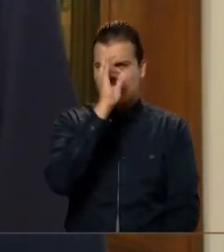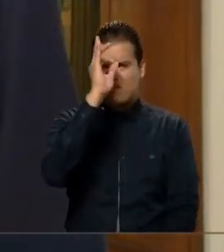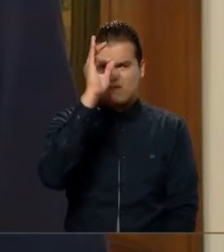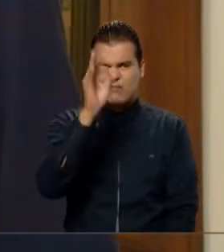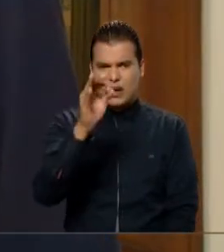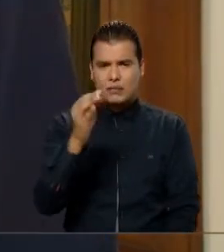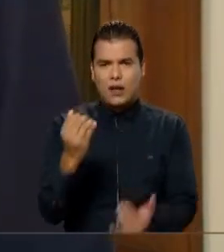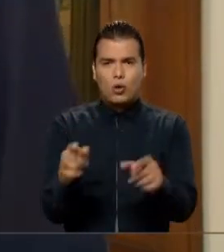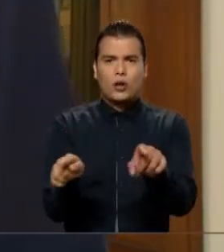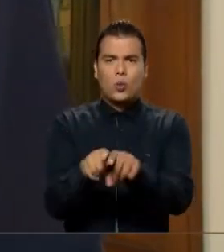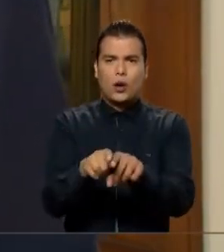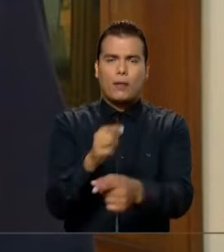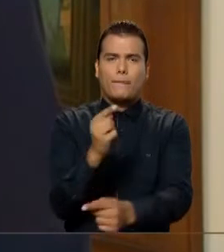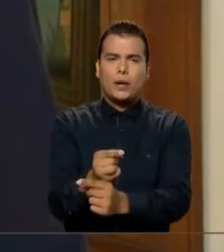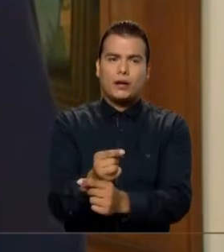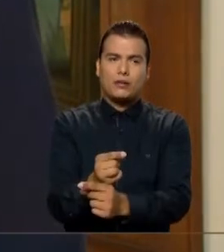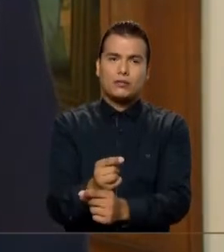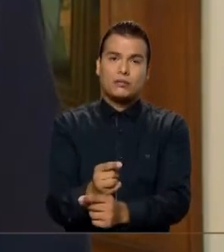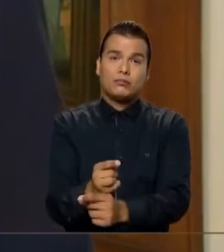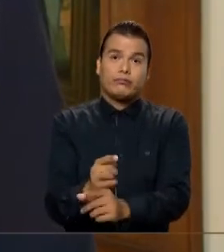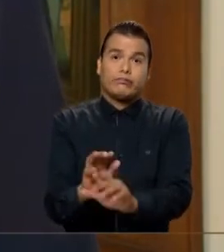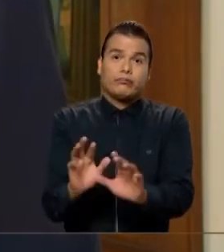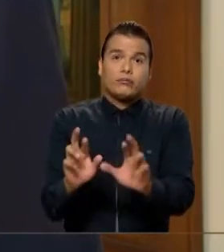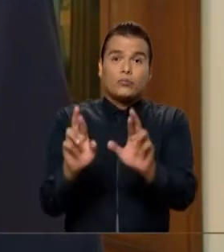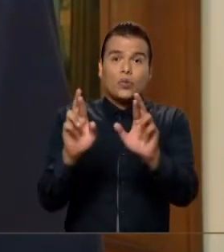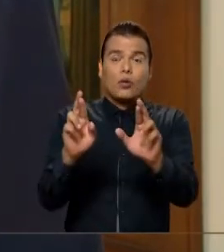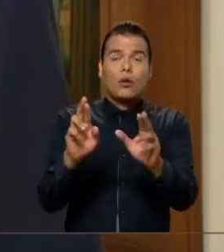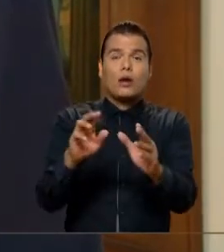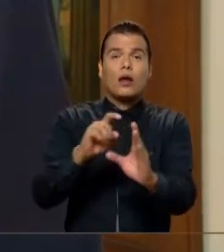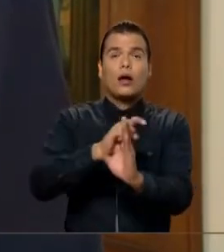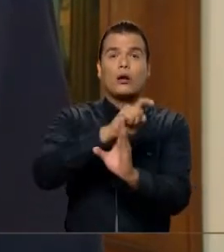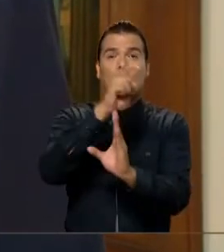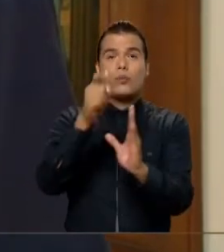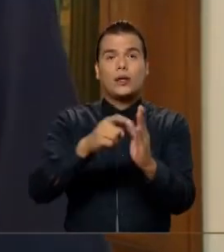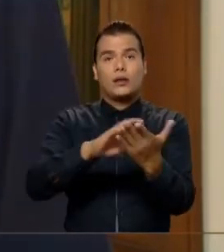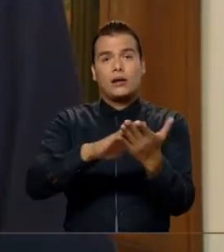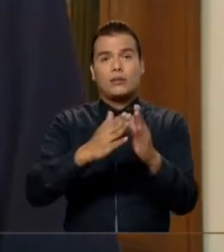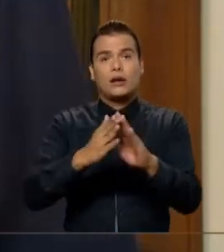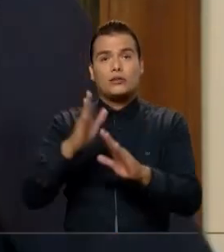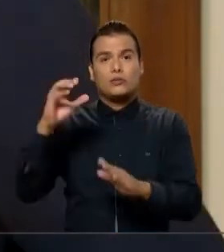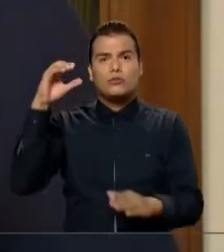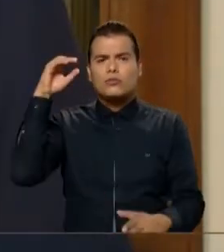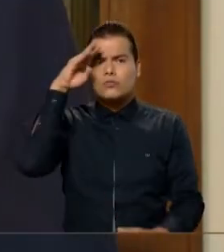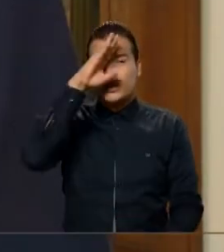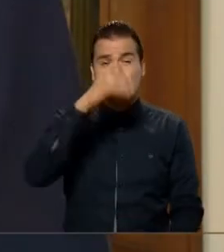momento, ojalá que la propuesta de paz total del presidente Petro,